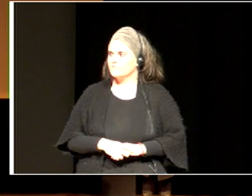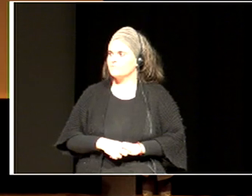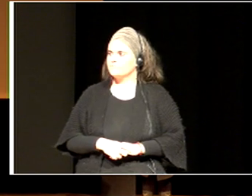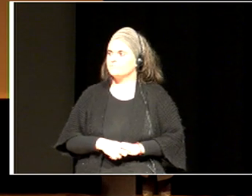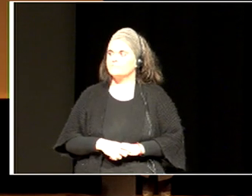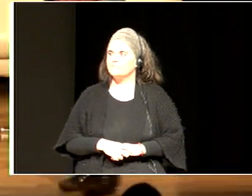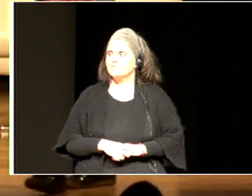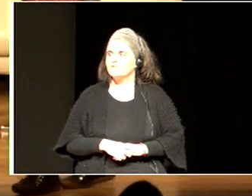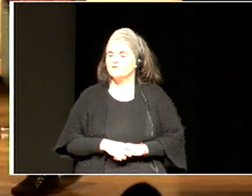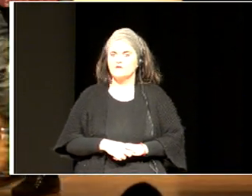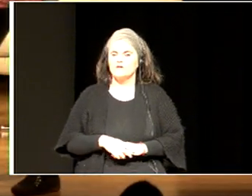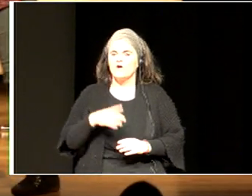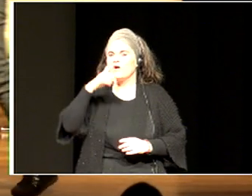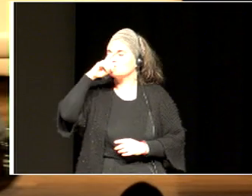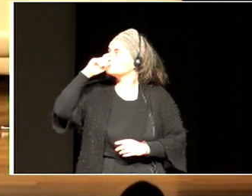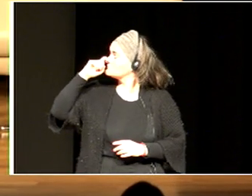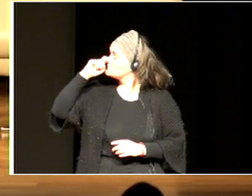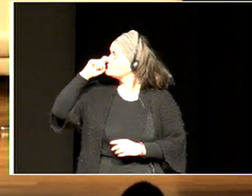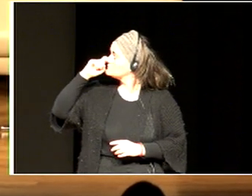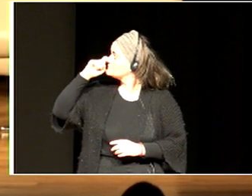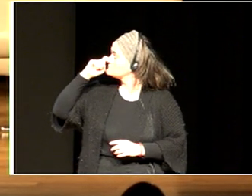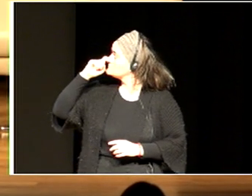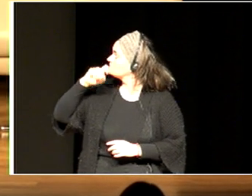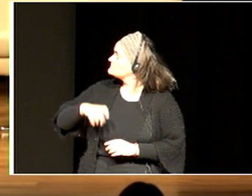la gente que nos acordáis pues nada celebrarlo